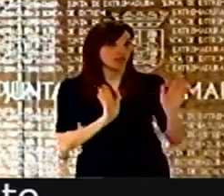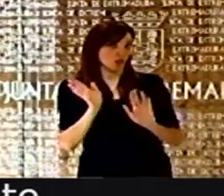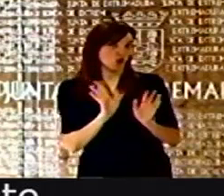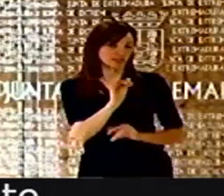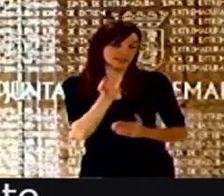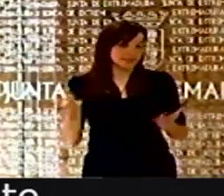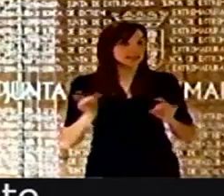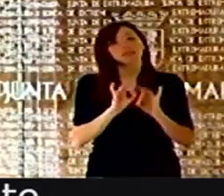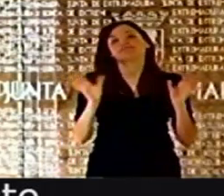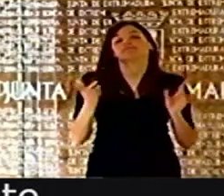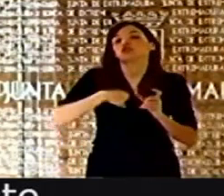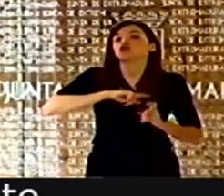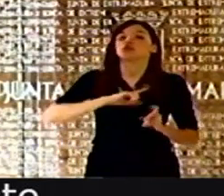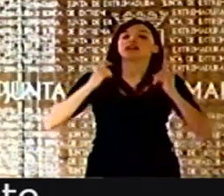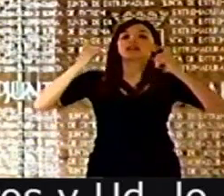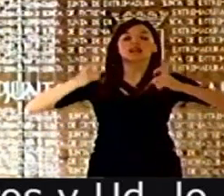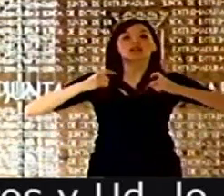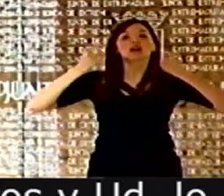otra manera. Intentaremos